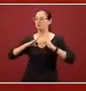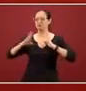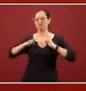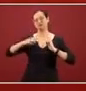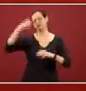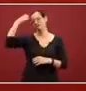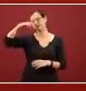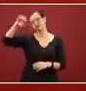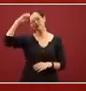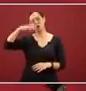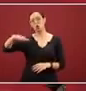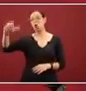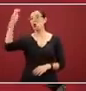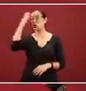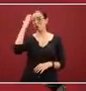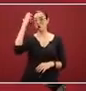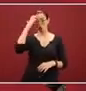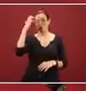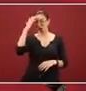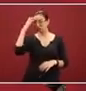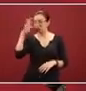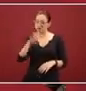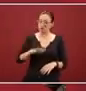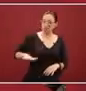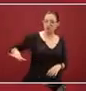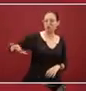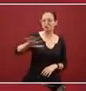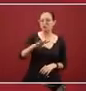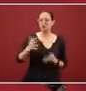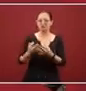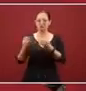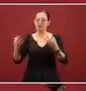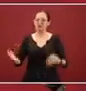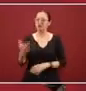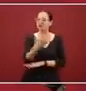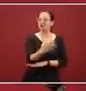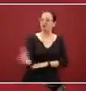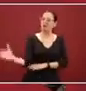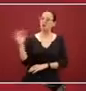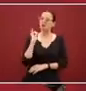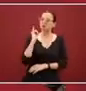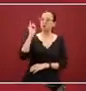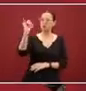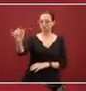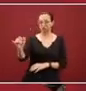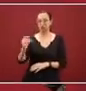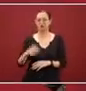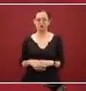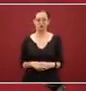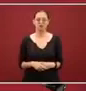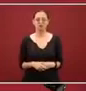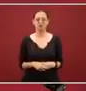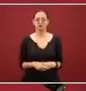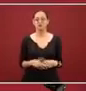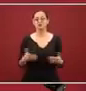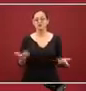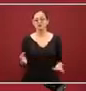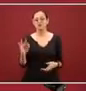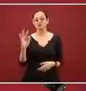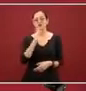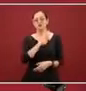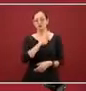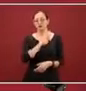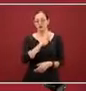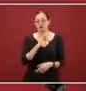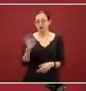la planeación del territorio y esto lo que nos ha permitido es poder identificar